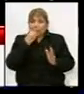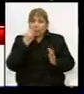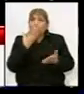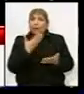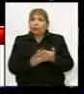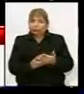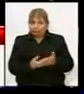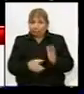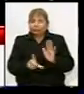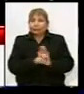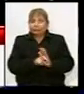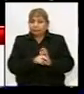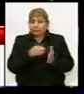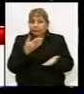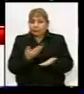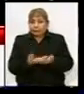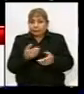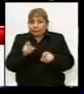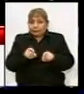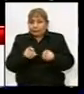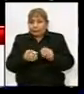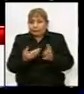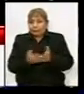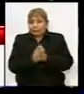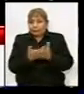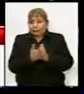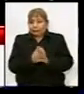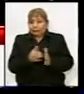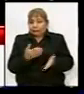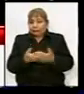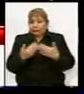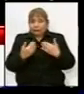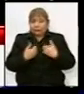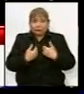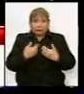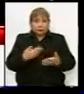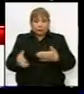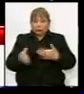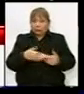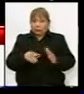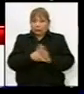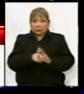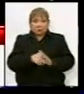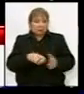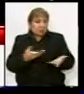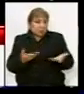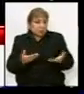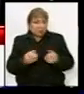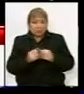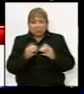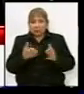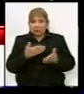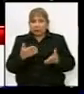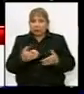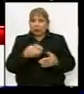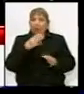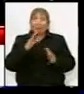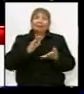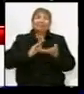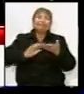se va a tener el filtro necesario para que no se tenga cualquier tipo de ley de un día para otro o con las famosas